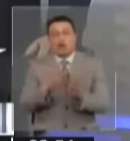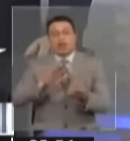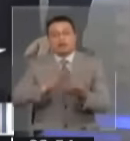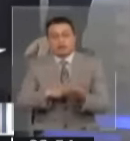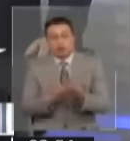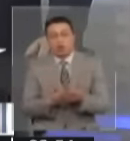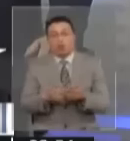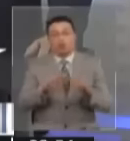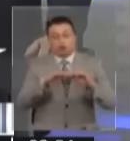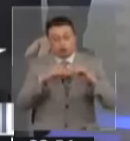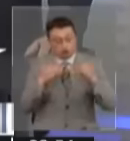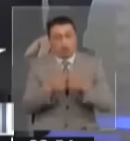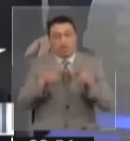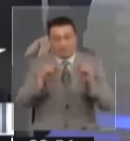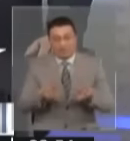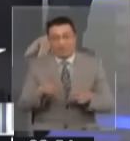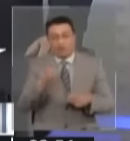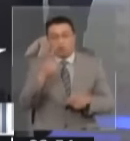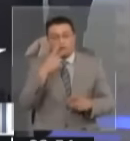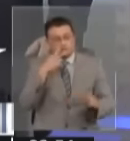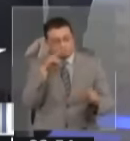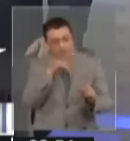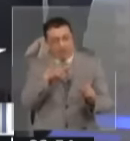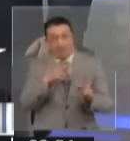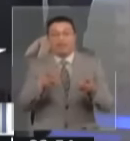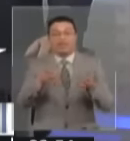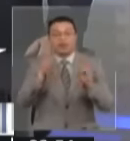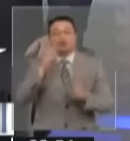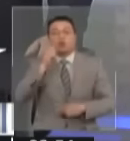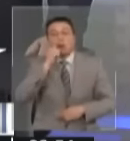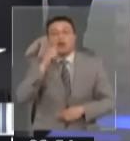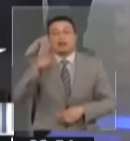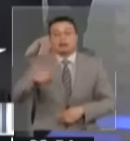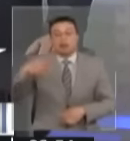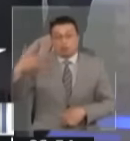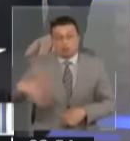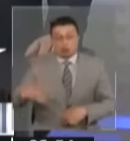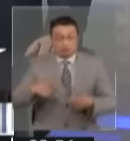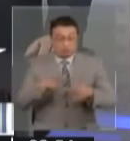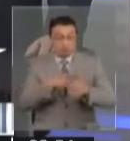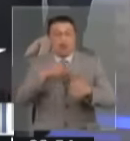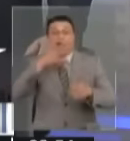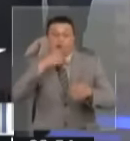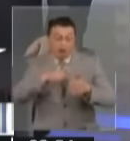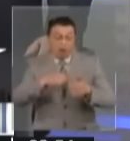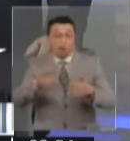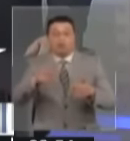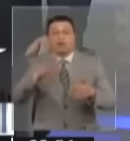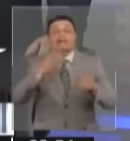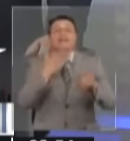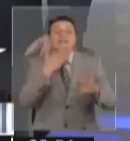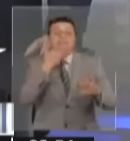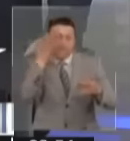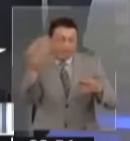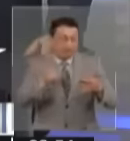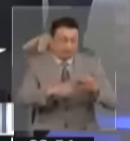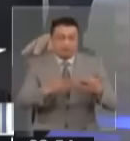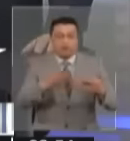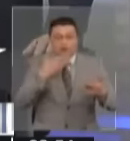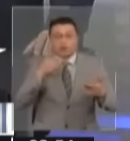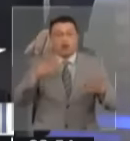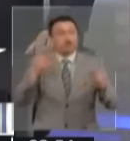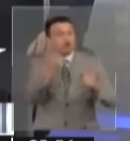otras cosas, tiene que haber un enfoque de derecho humano. Y eso es fundamental. Pasa con el tema del agua, con el tema de los glaciares, todos estos recursos naturales